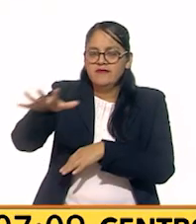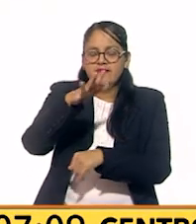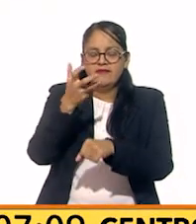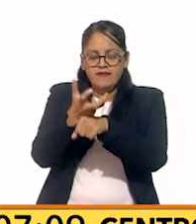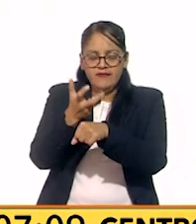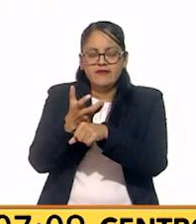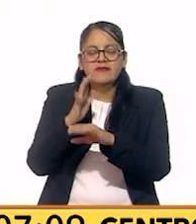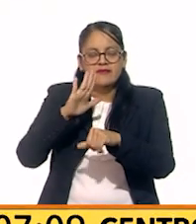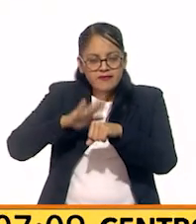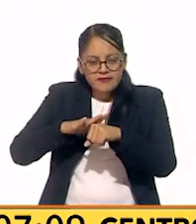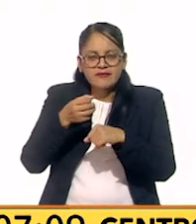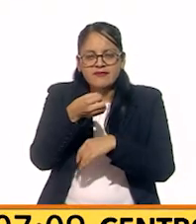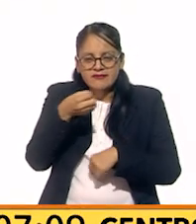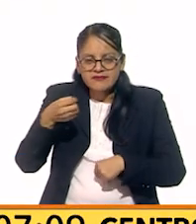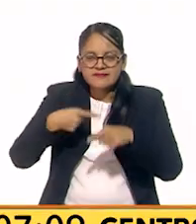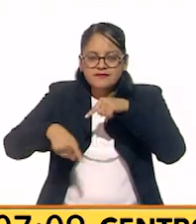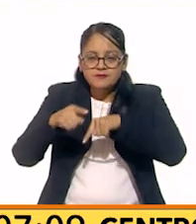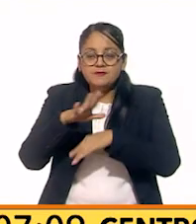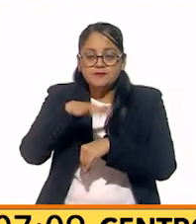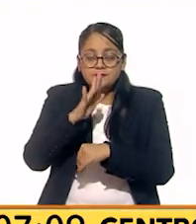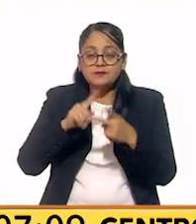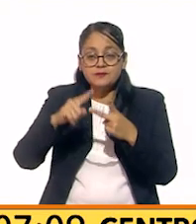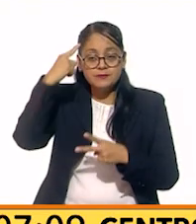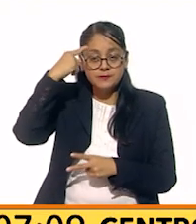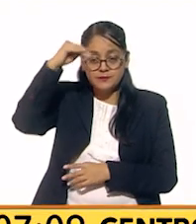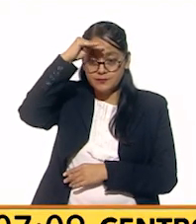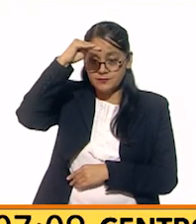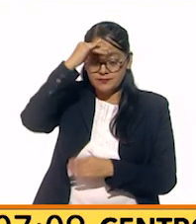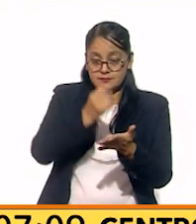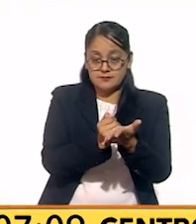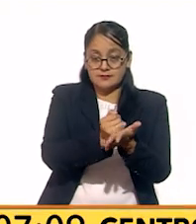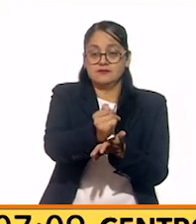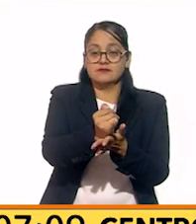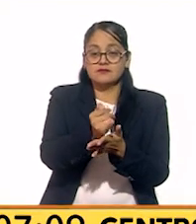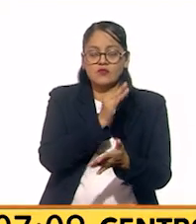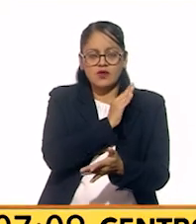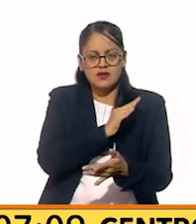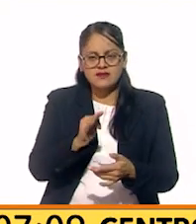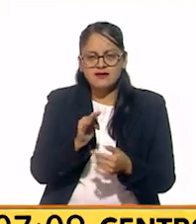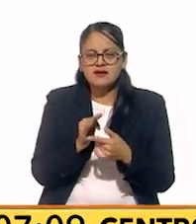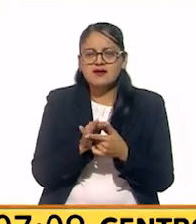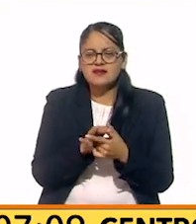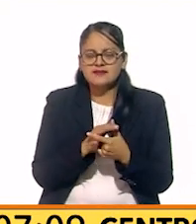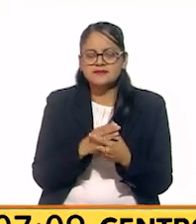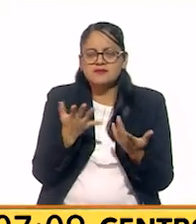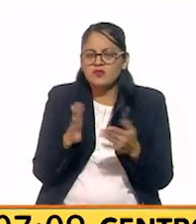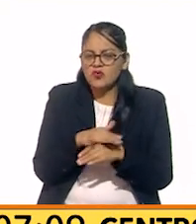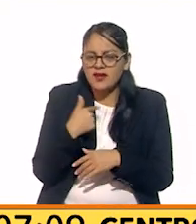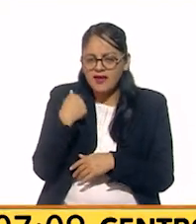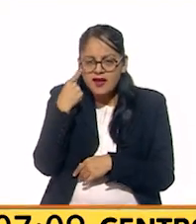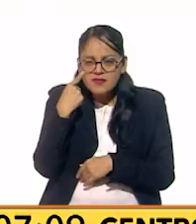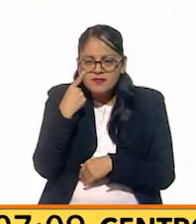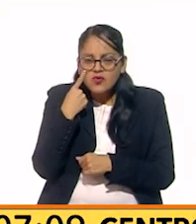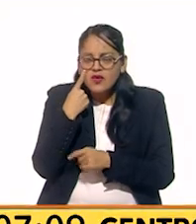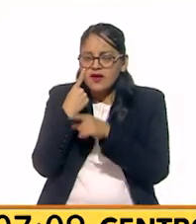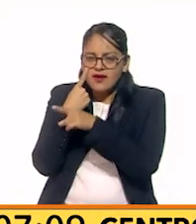estadounidense más organizada, más consciente de las decisiones que puede tomar, sobre todo por lo que hemos visto esta